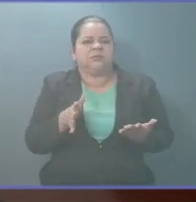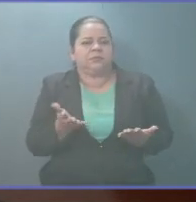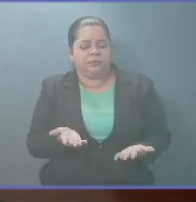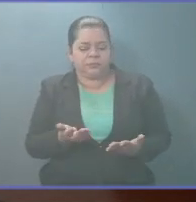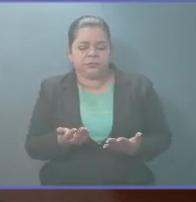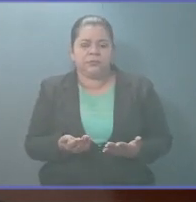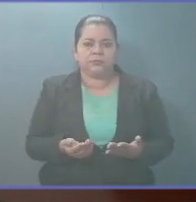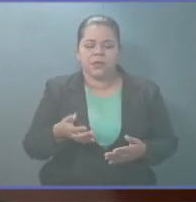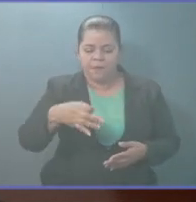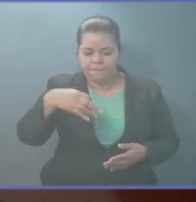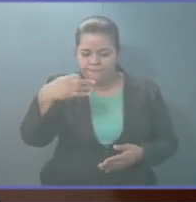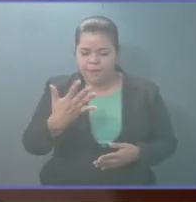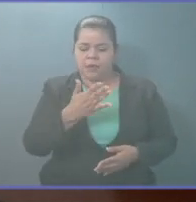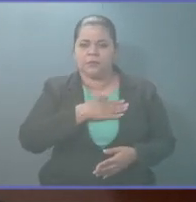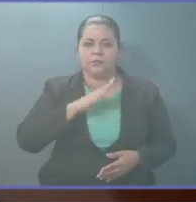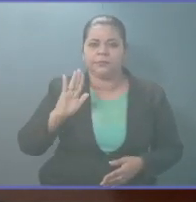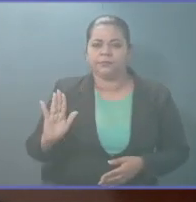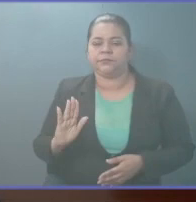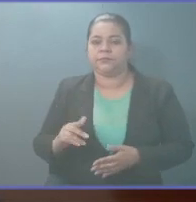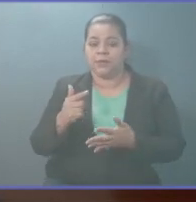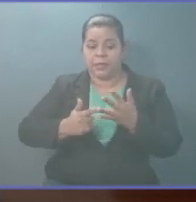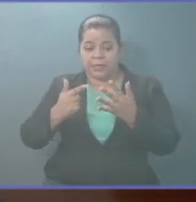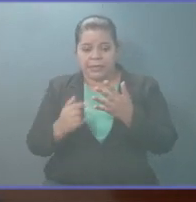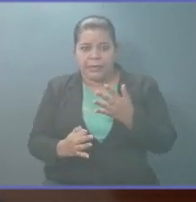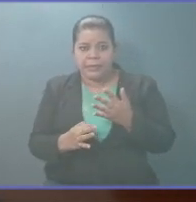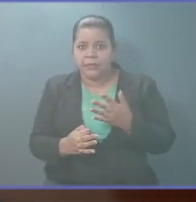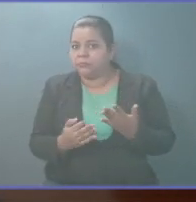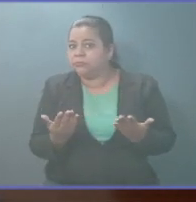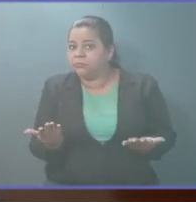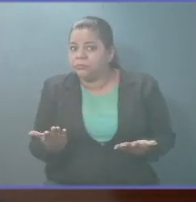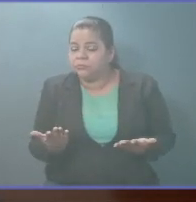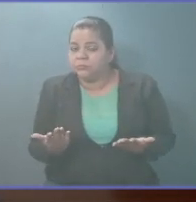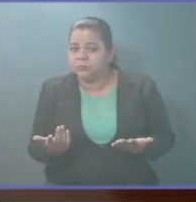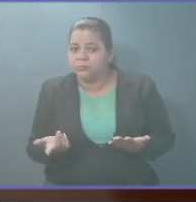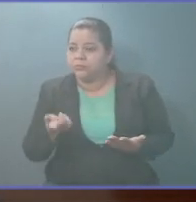promocionar en mi gestión. Dicho eso, diputados,